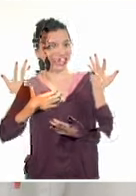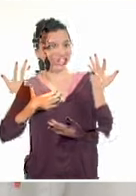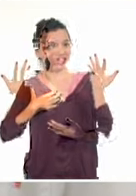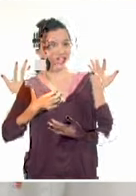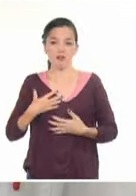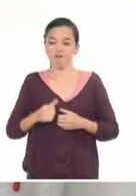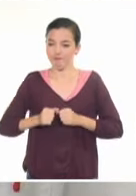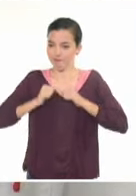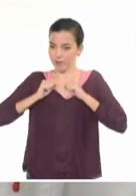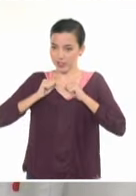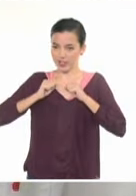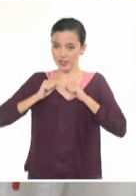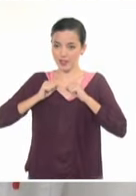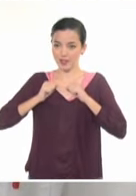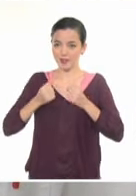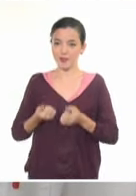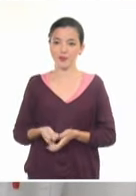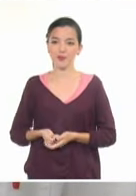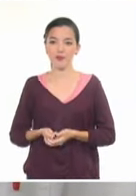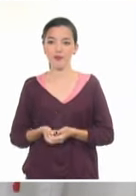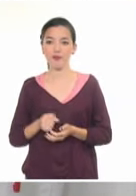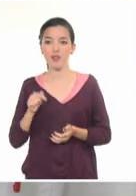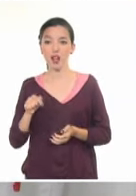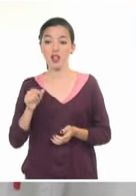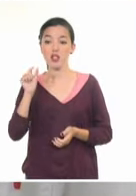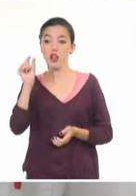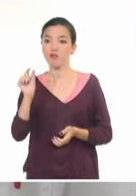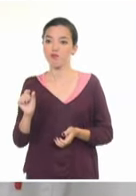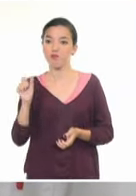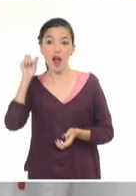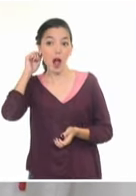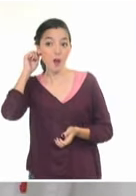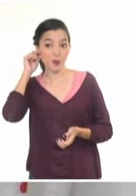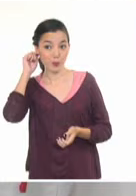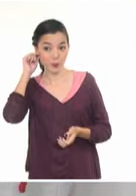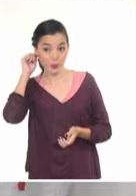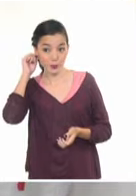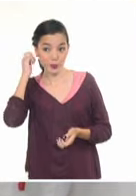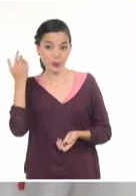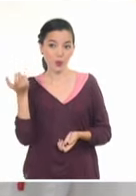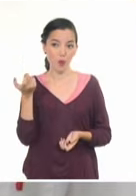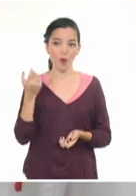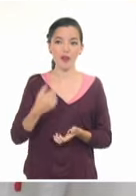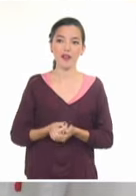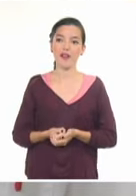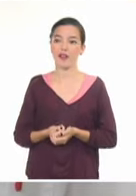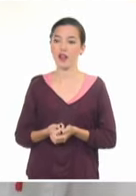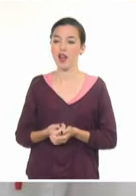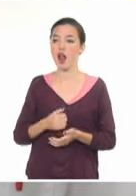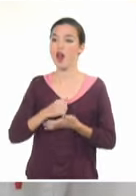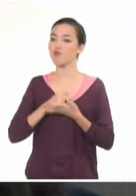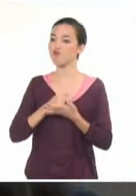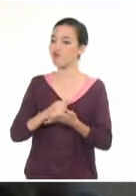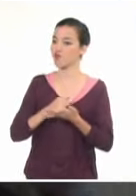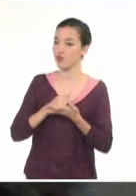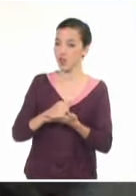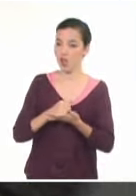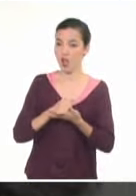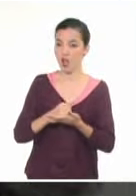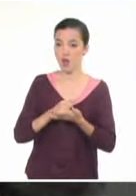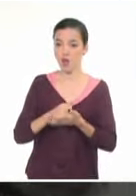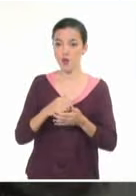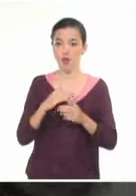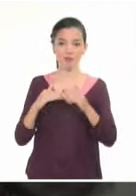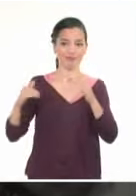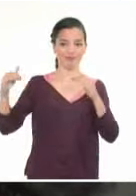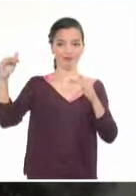Otro avanzar en los tratamientos y le permite al paciente tolerar el tratamiento y tolerar las complicaciones relacionadas con el mismo. Cabello de